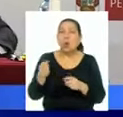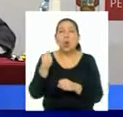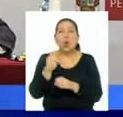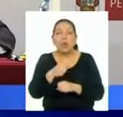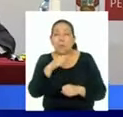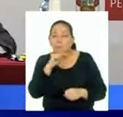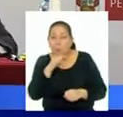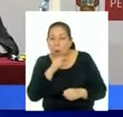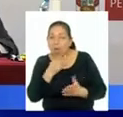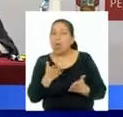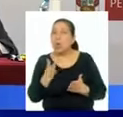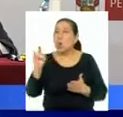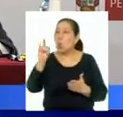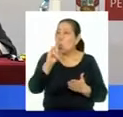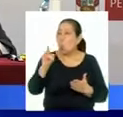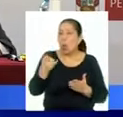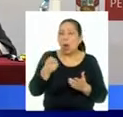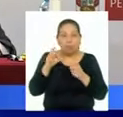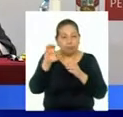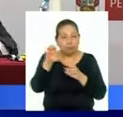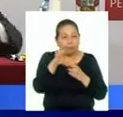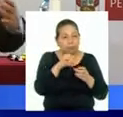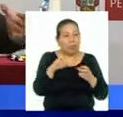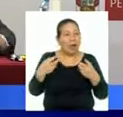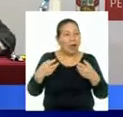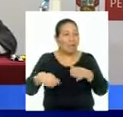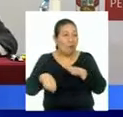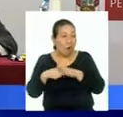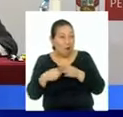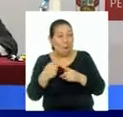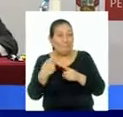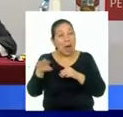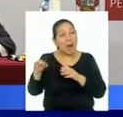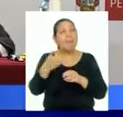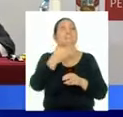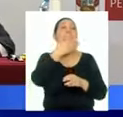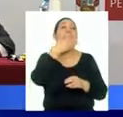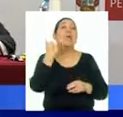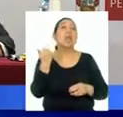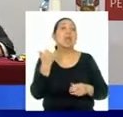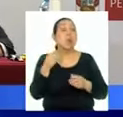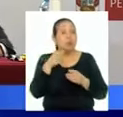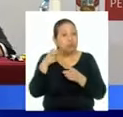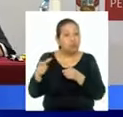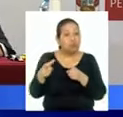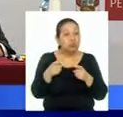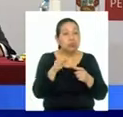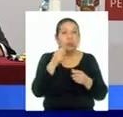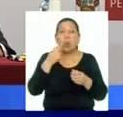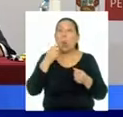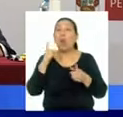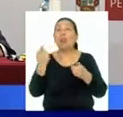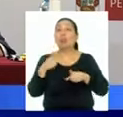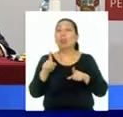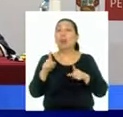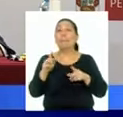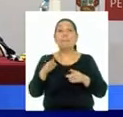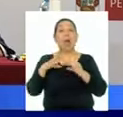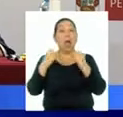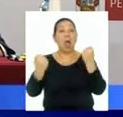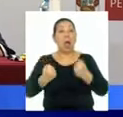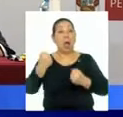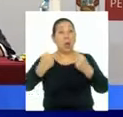mujer. También se utilizó para el monitoreo de las elecciones y, por supuesto, para mejorar el monitoreo del patrullaje policial.